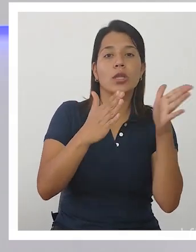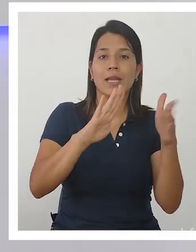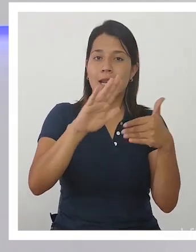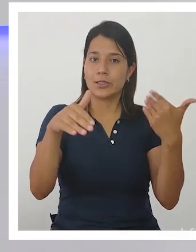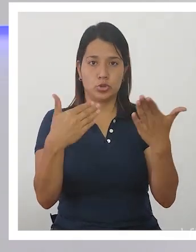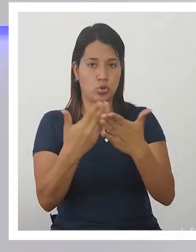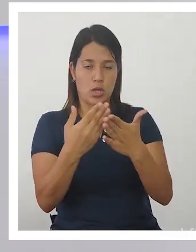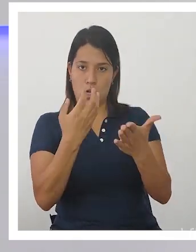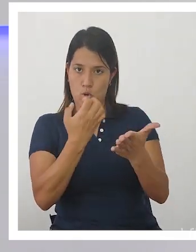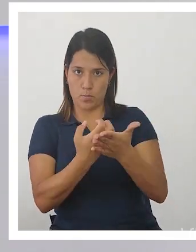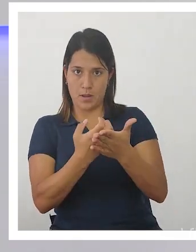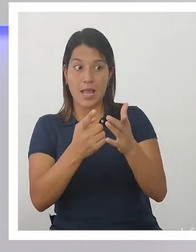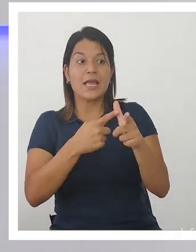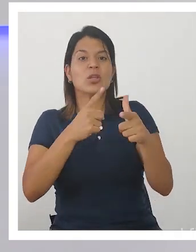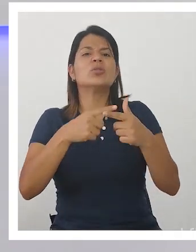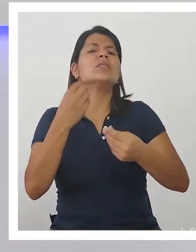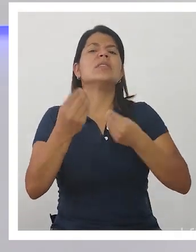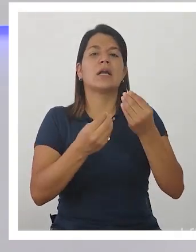que ya